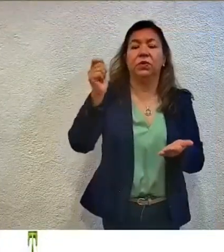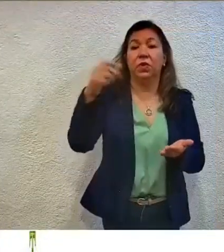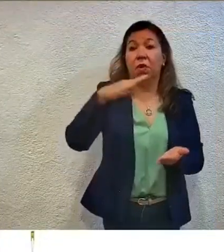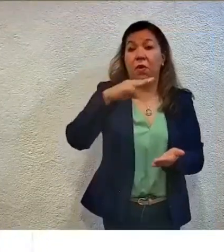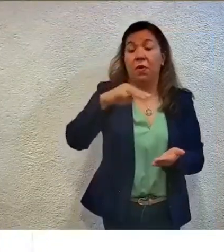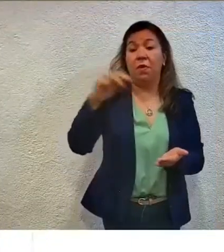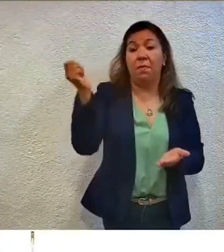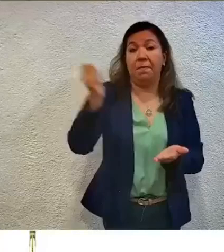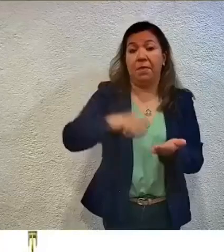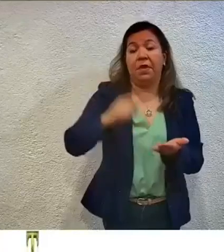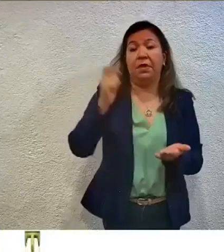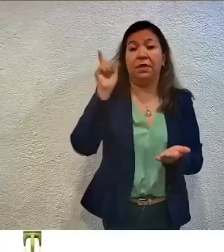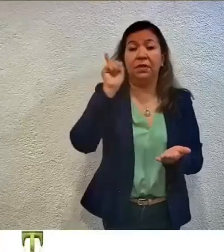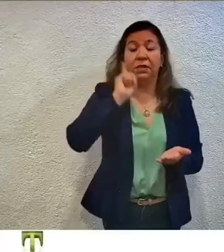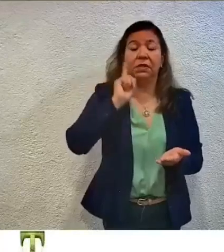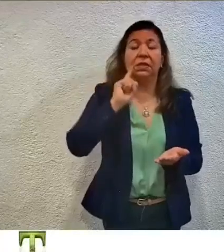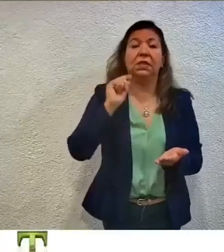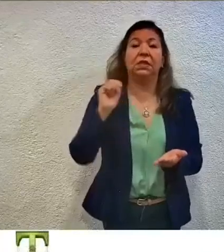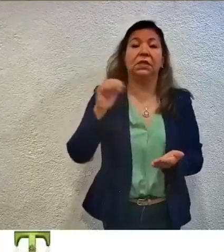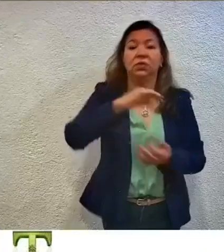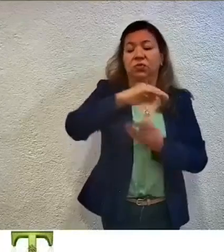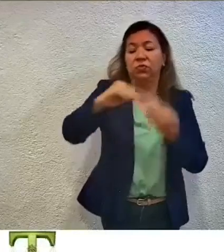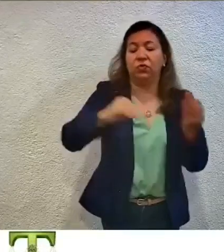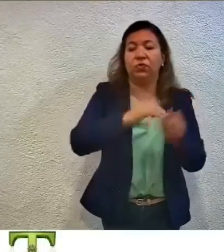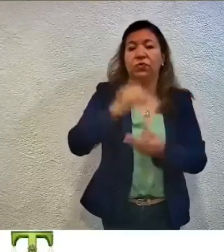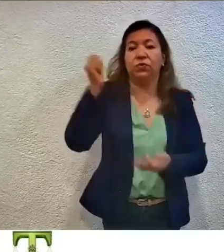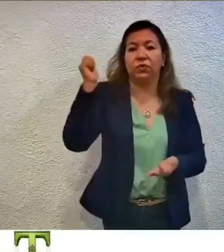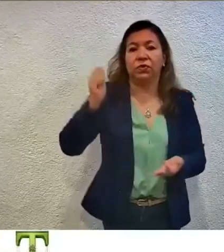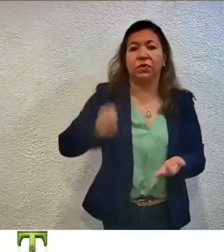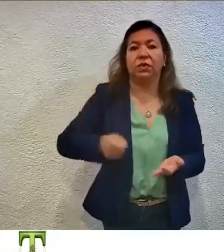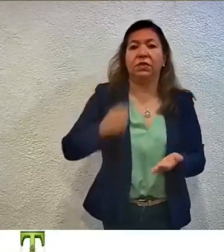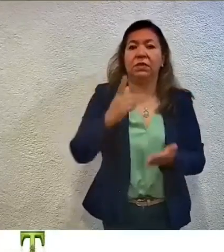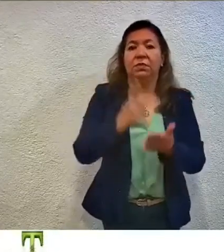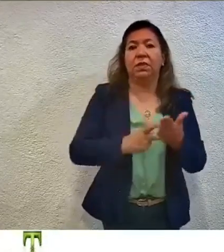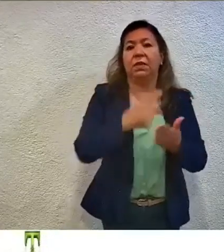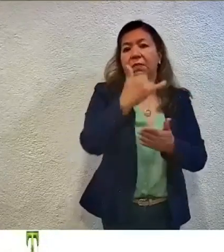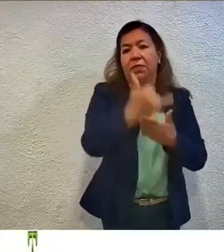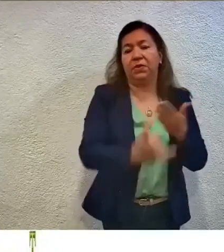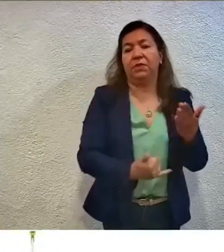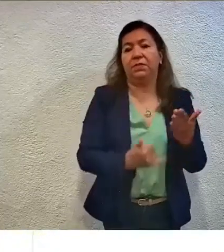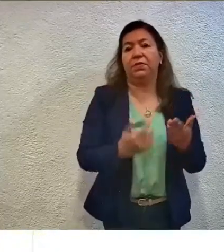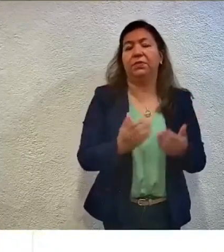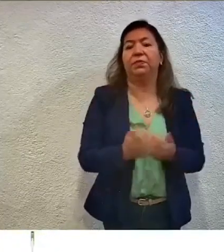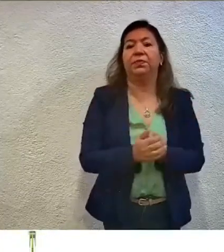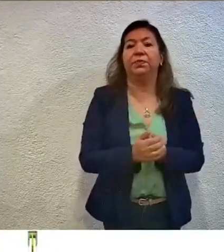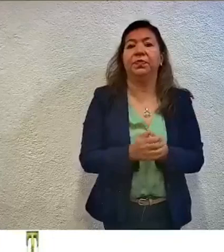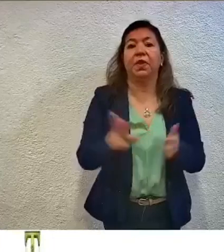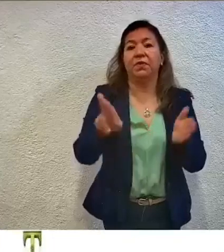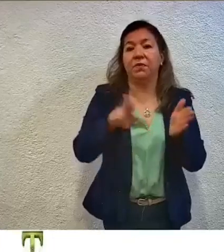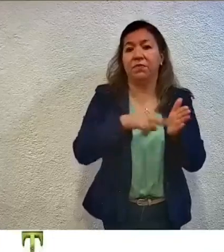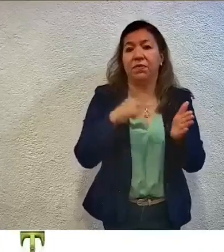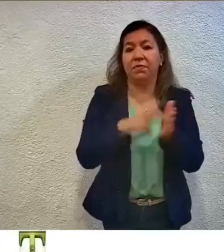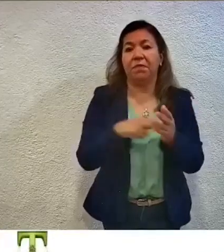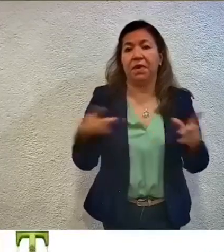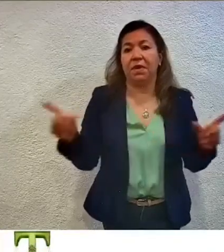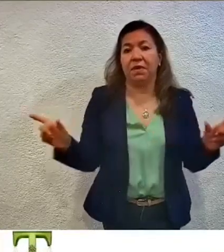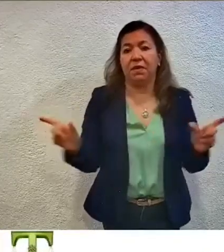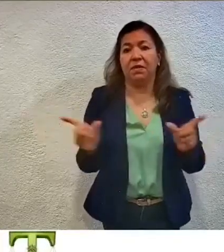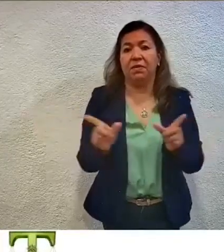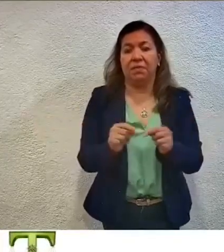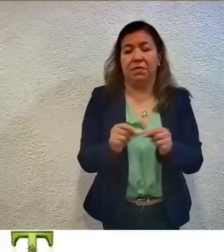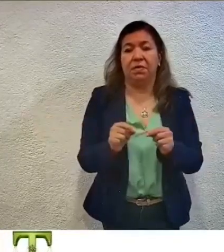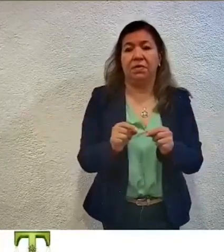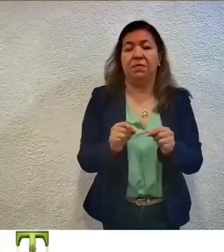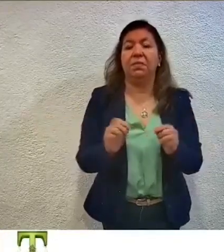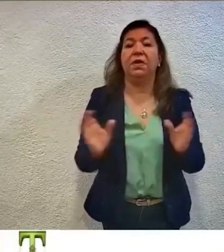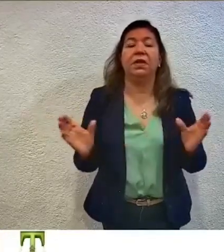presidenta, magistradas, magistrado, el proyecto de resolución fue aprobado por unanimidad de votos. Gracias, secretaria. Le solicito recabar las